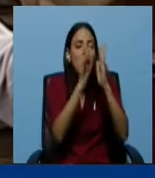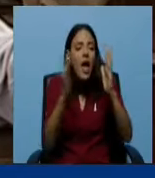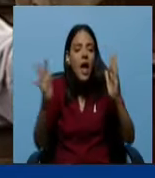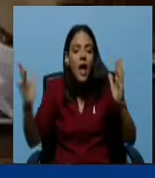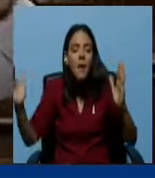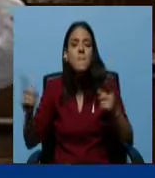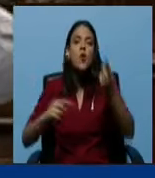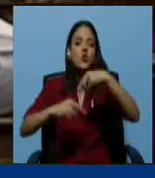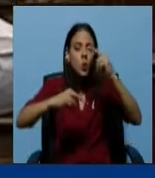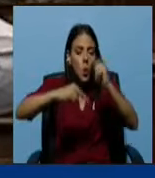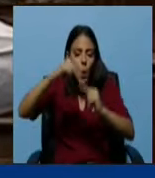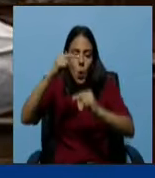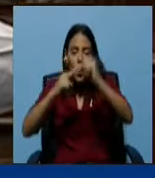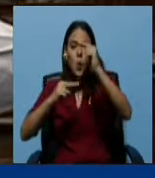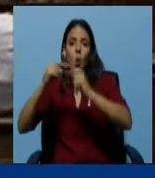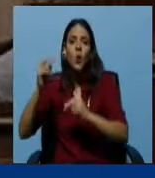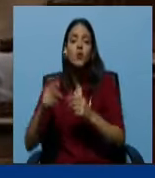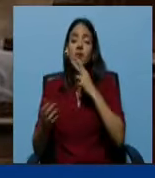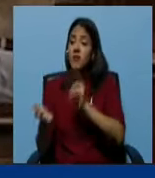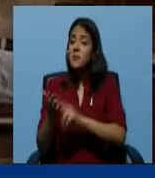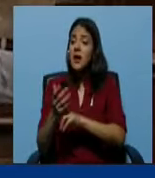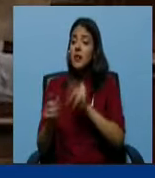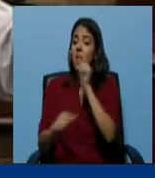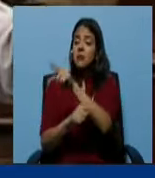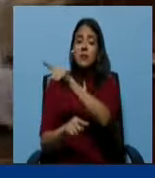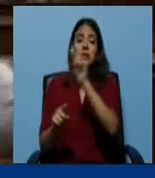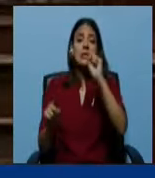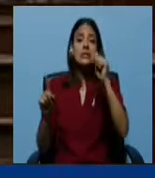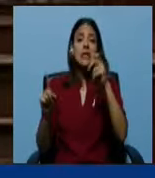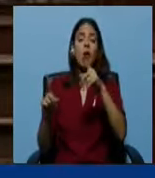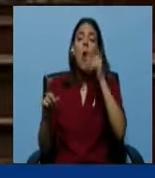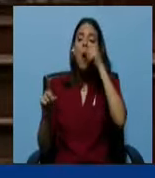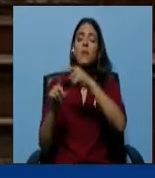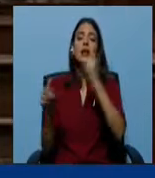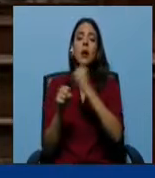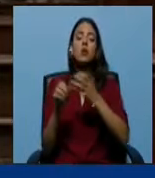¿verdad? Samuel, que es historiador. ¿Miento? No miento.